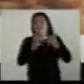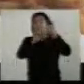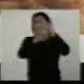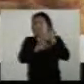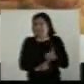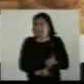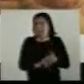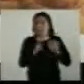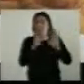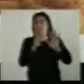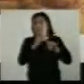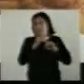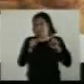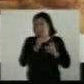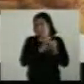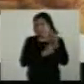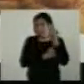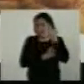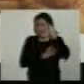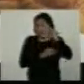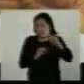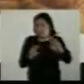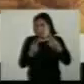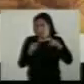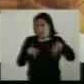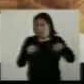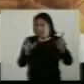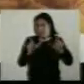todos los sábados, 6:30 de la mañana, ya saben que nos